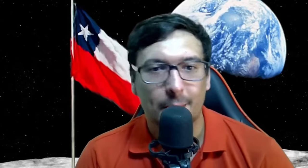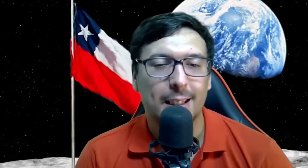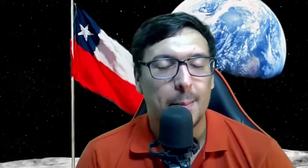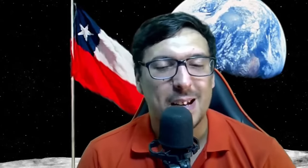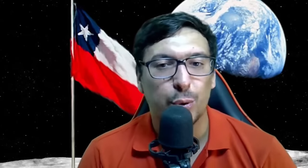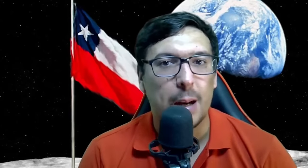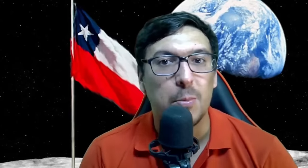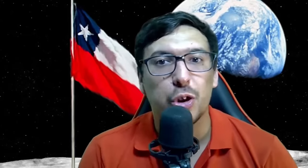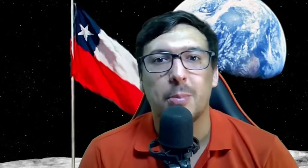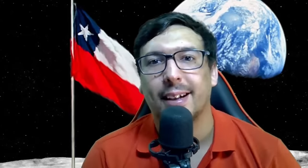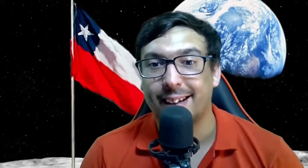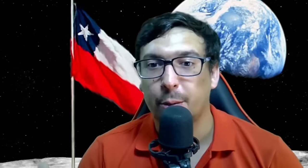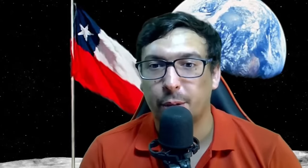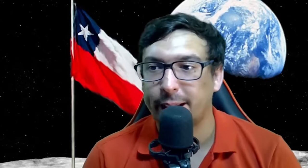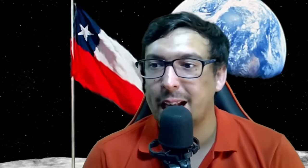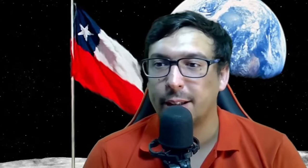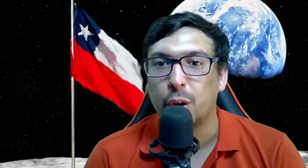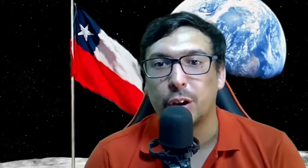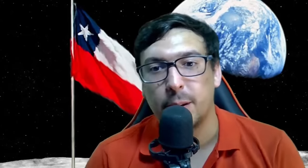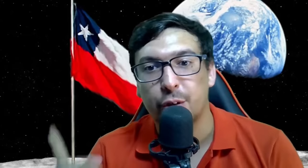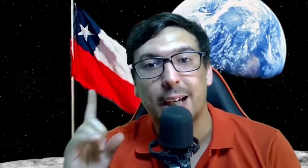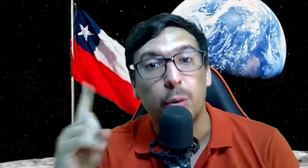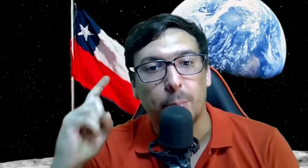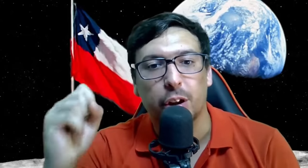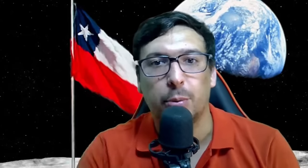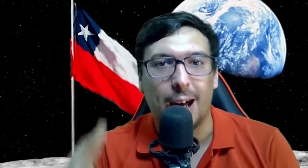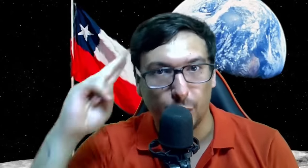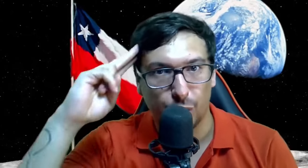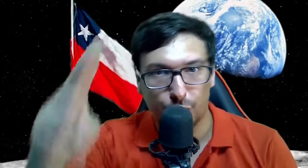video, obviamente me ayuda mucho más. Gracias por ver el video y nos vemos en uno próximo. Adiós.